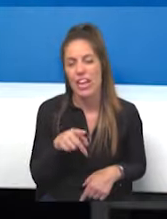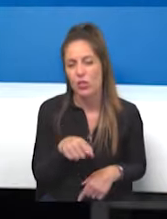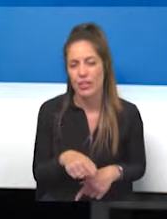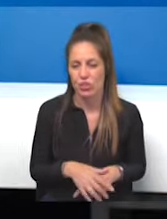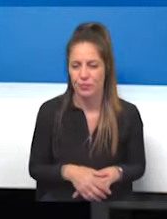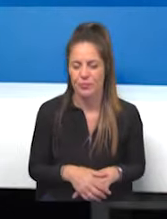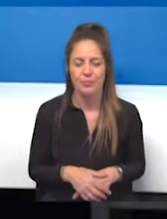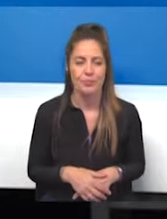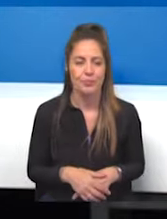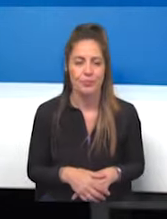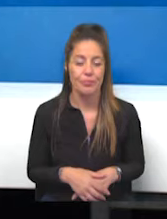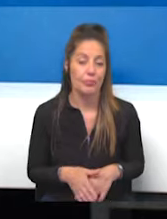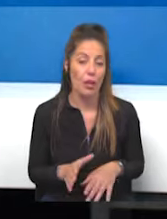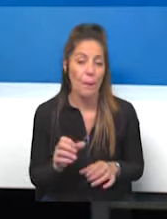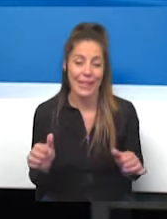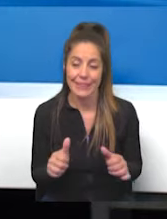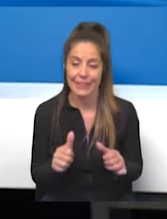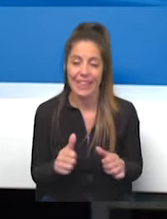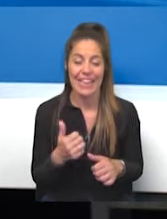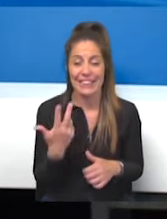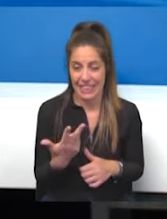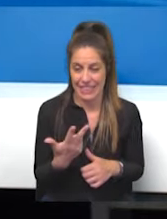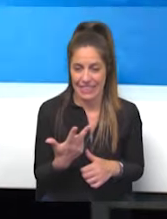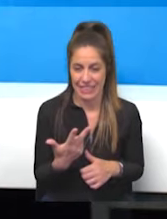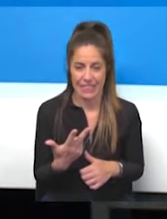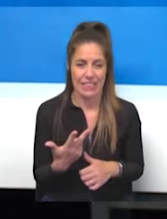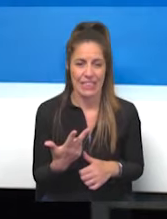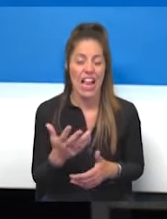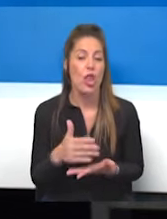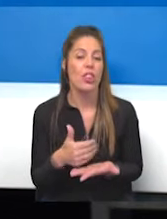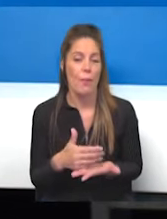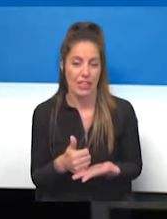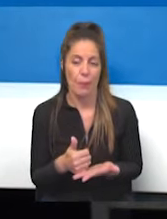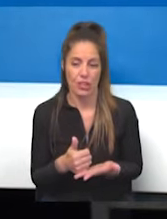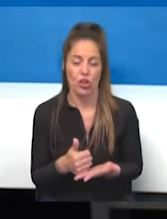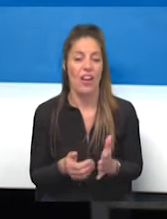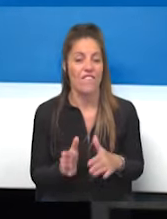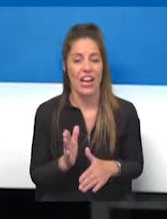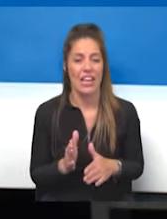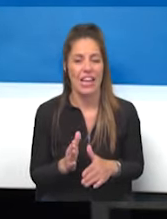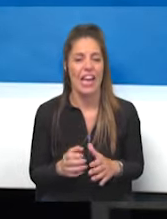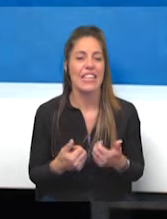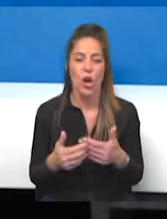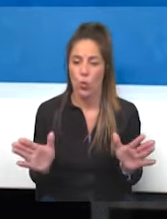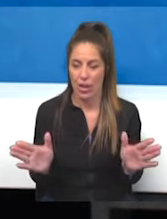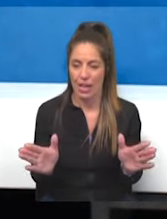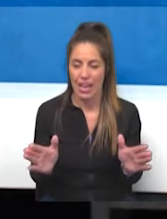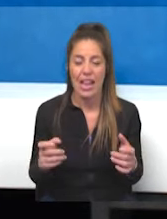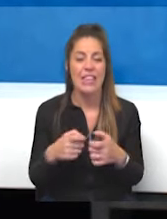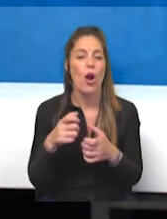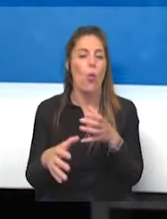eso bueno van a ser tres los departamentos que van a inaugurar la